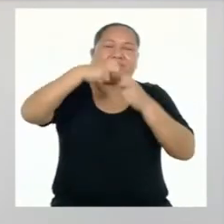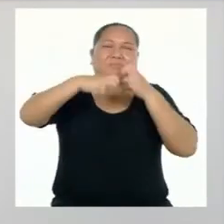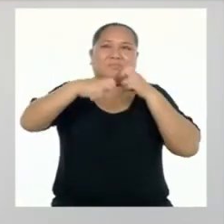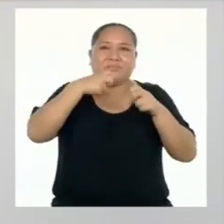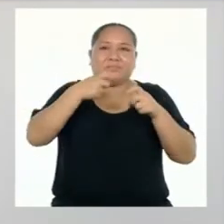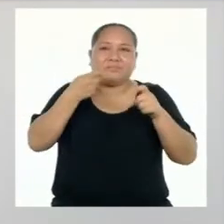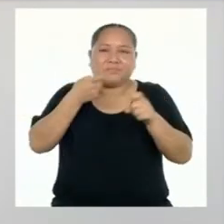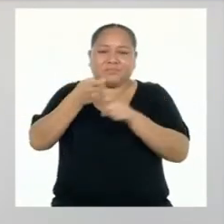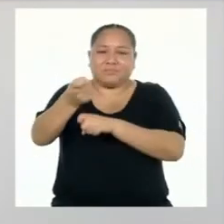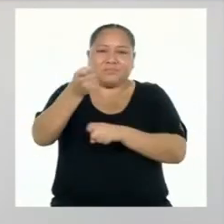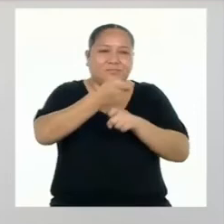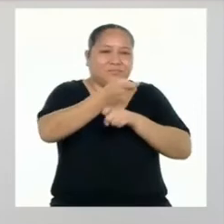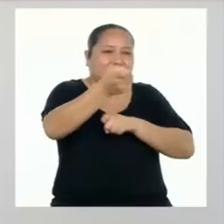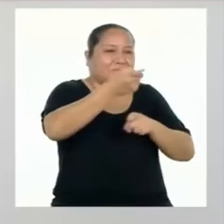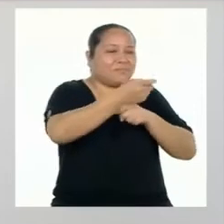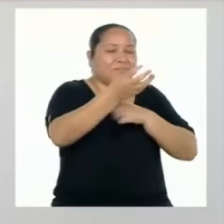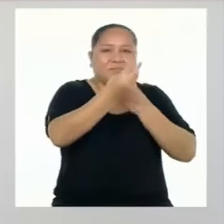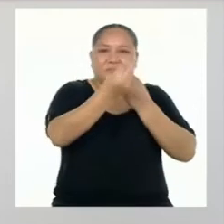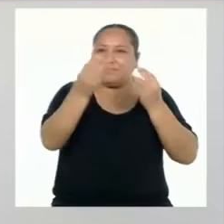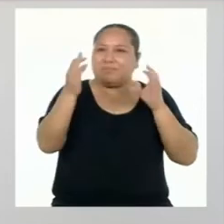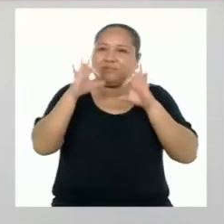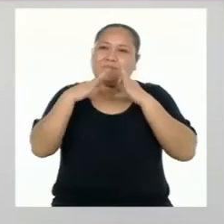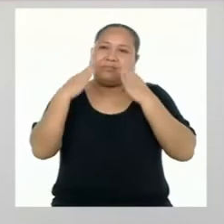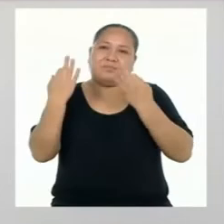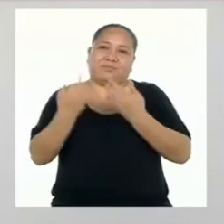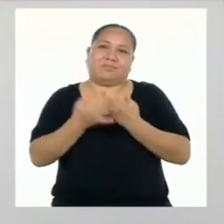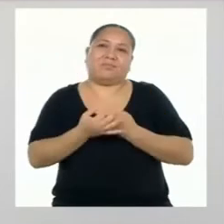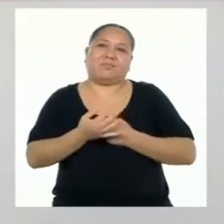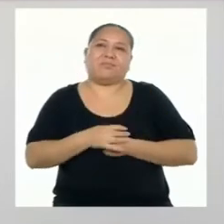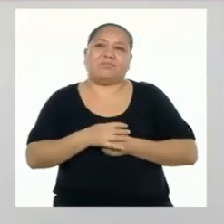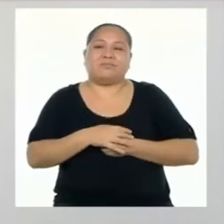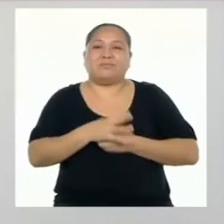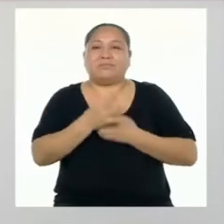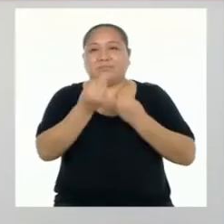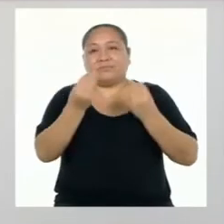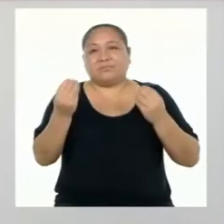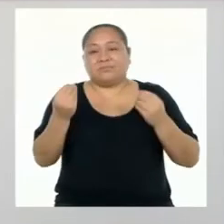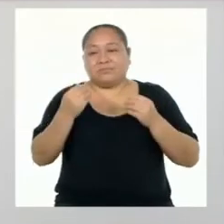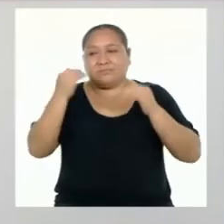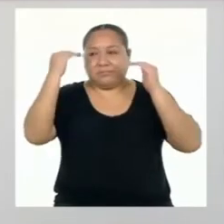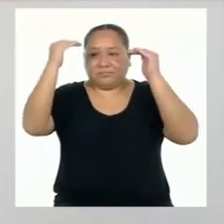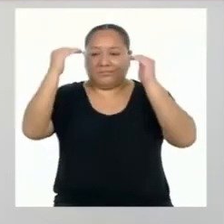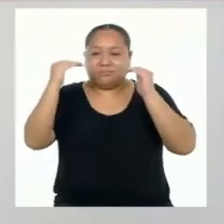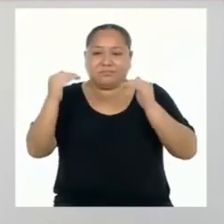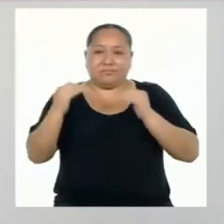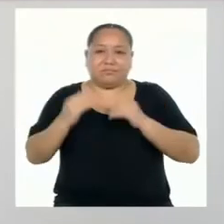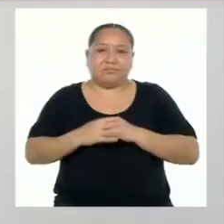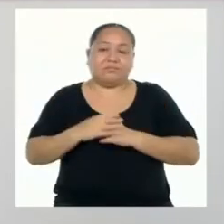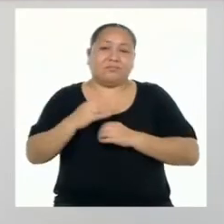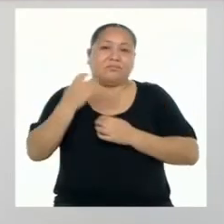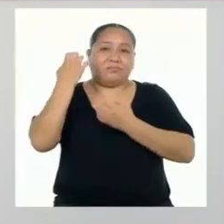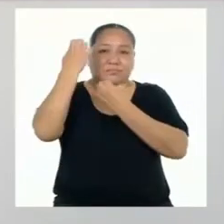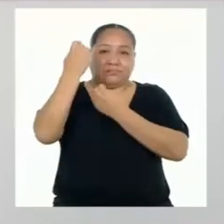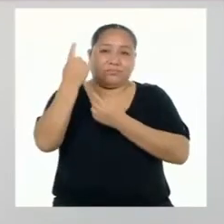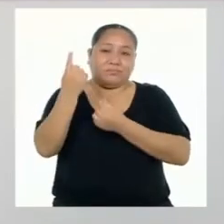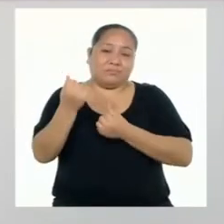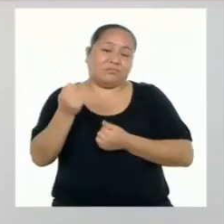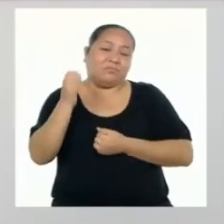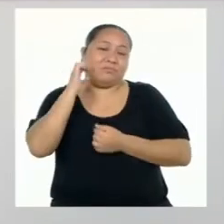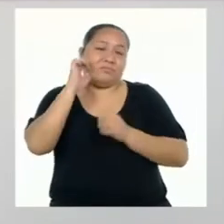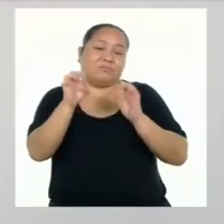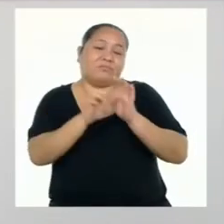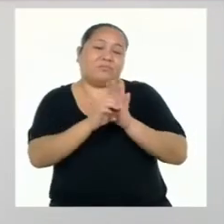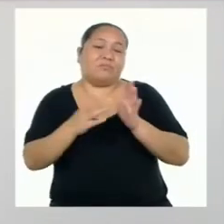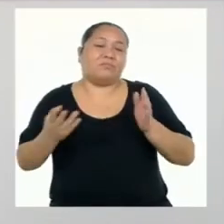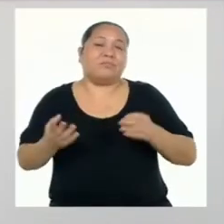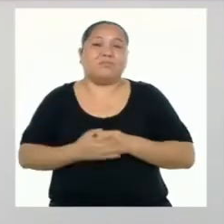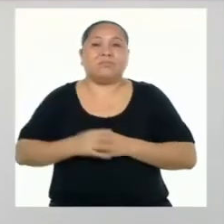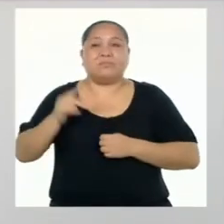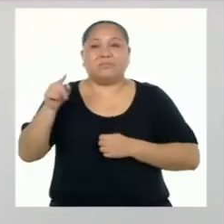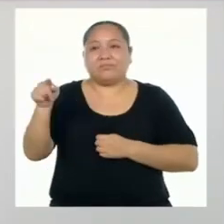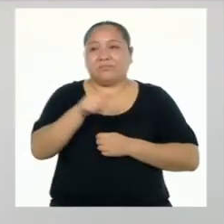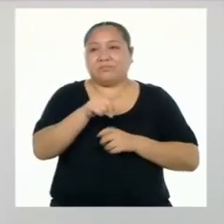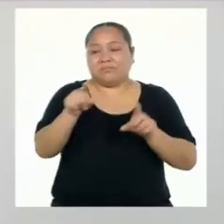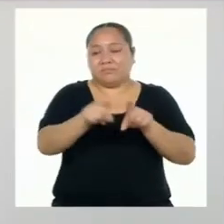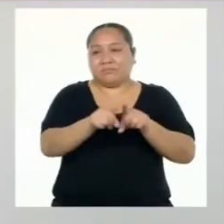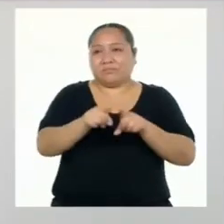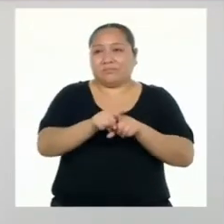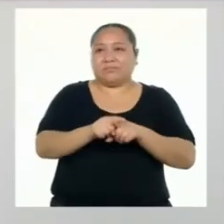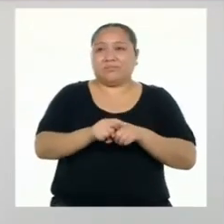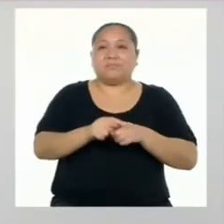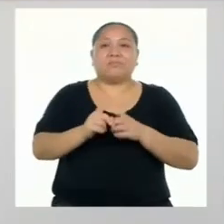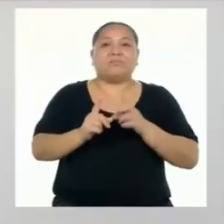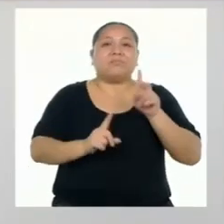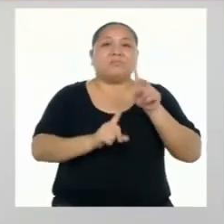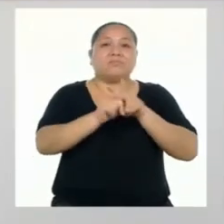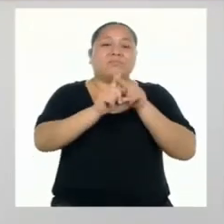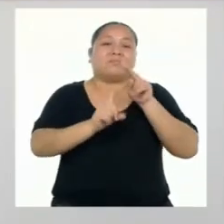ha afectado a muchísimas familias en muchos niveles, como el económico. Eso también podría haber